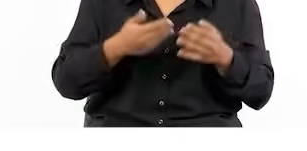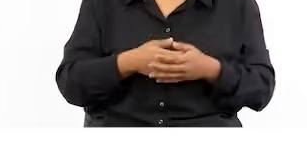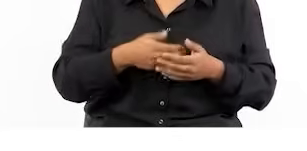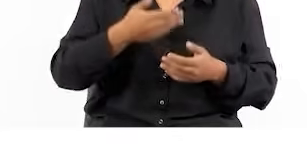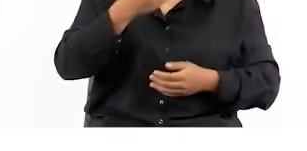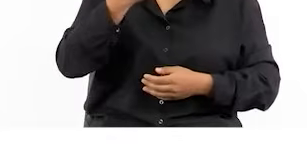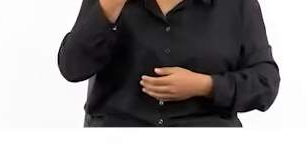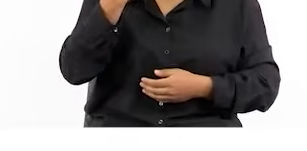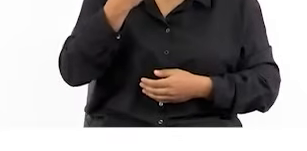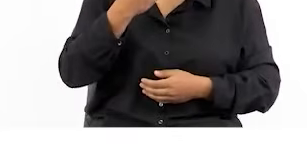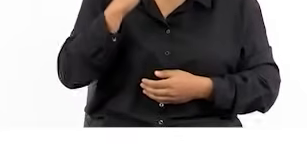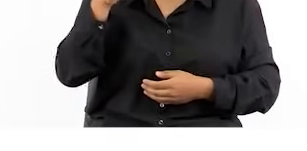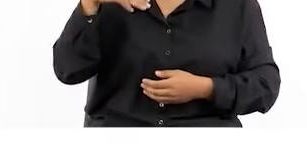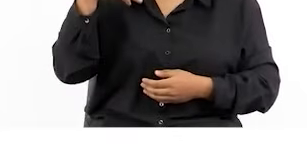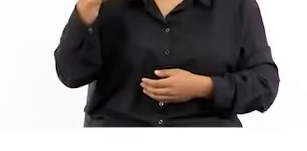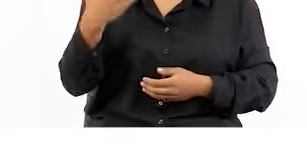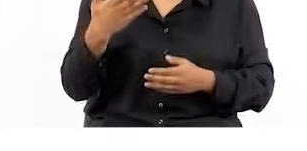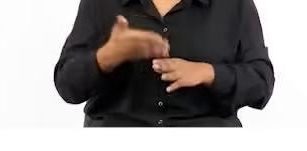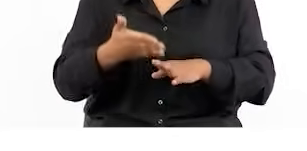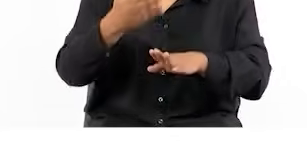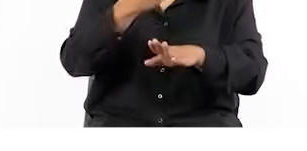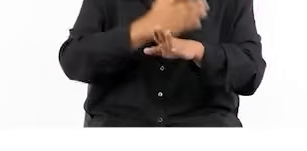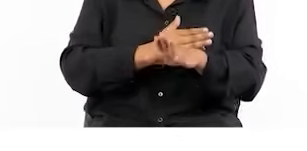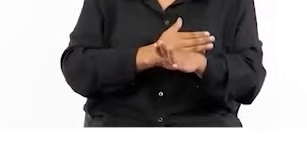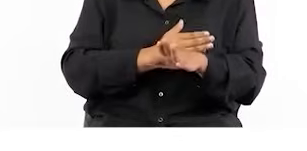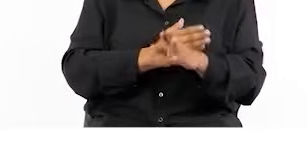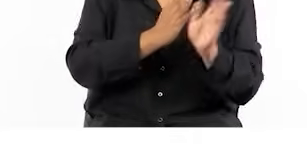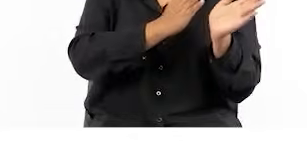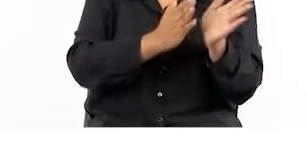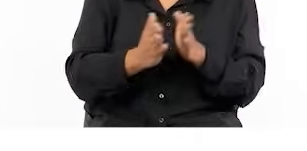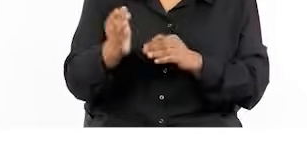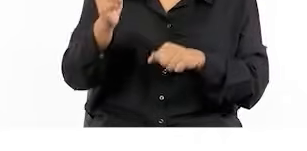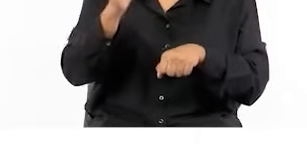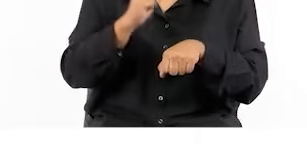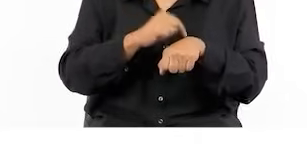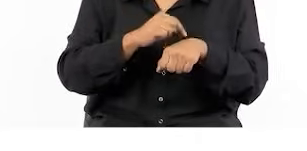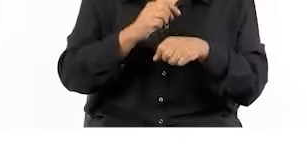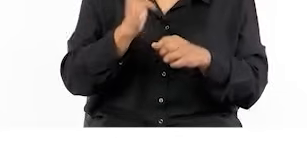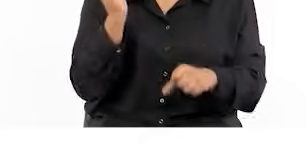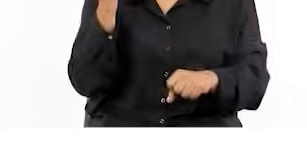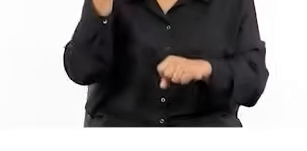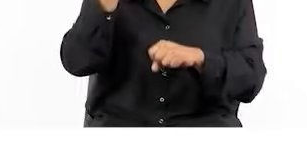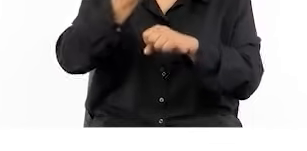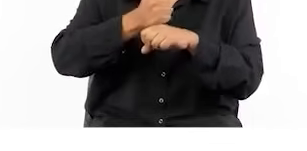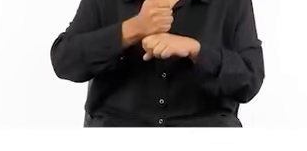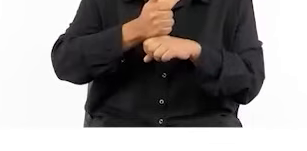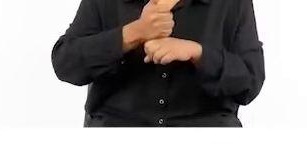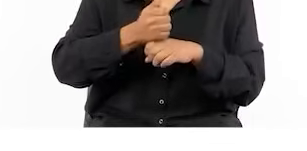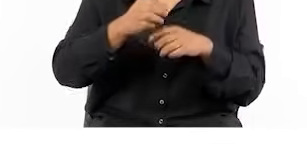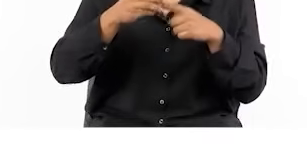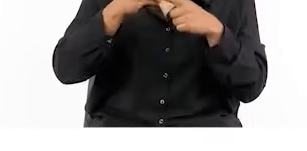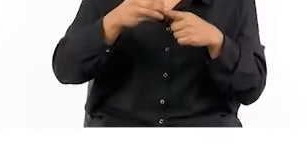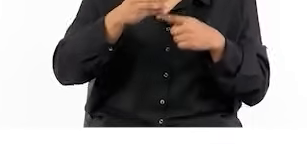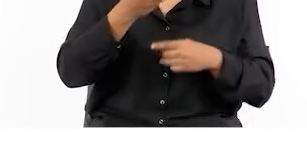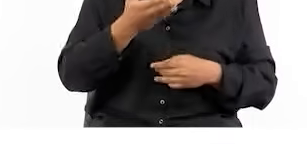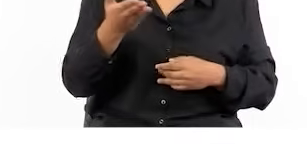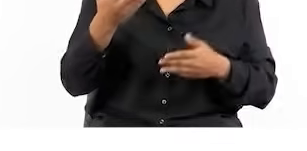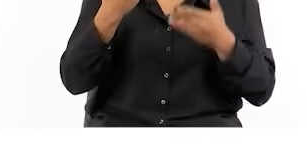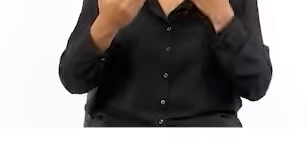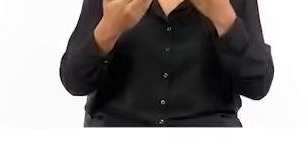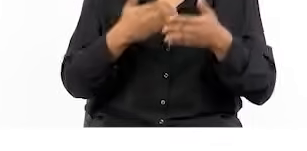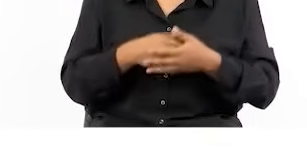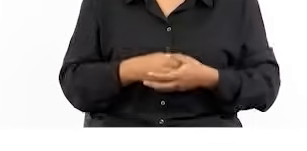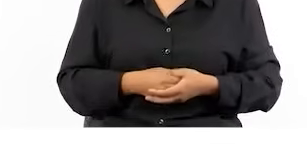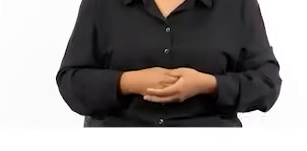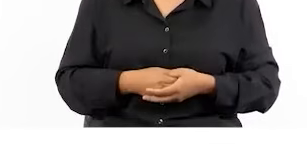nos indica qué evento ocurrió después o antes que otro. Claro, hay que establecer algunos